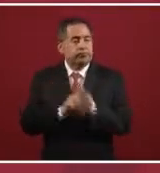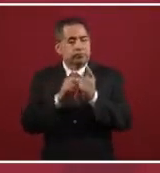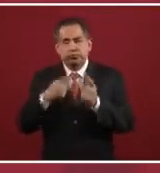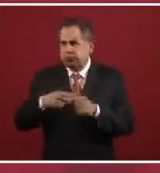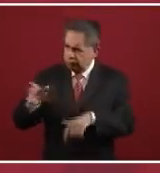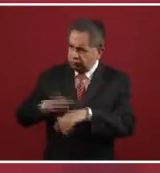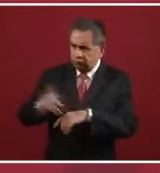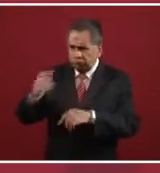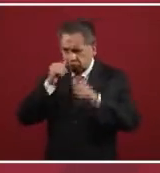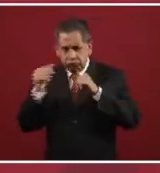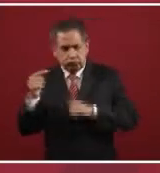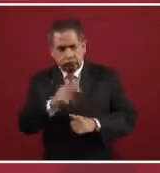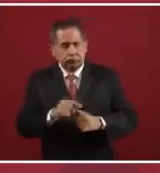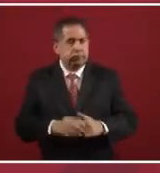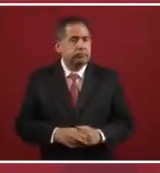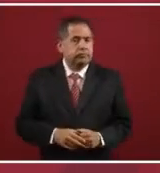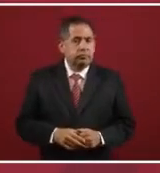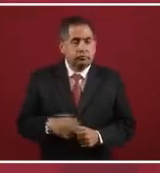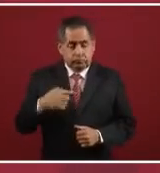persona y le dije,